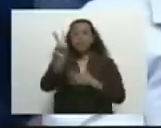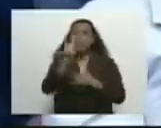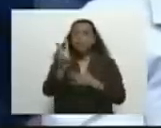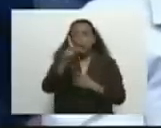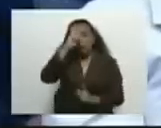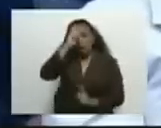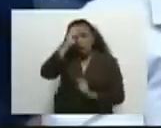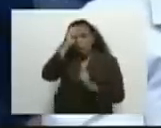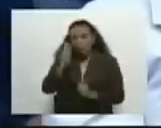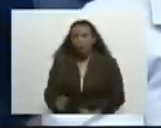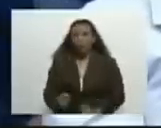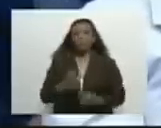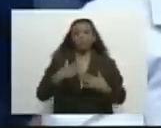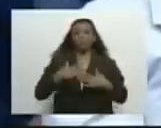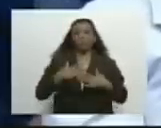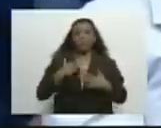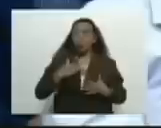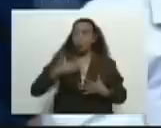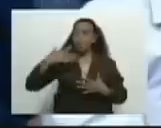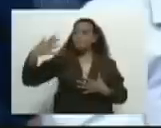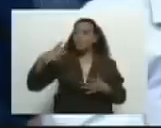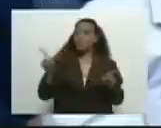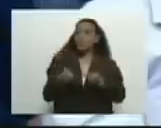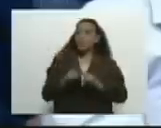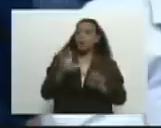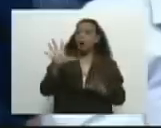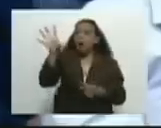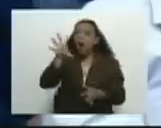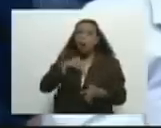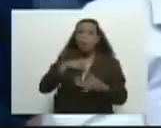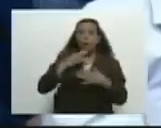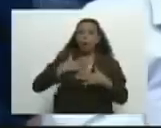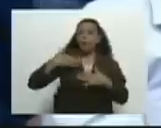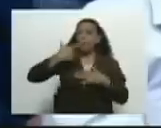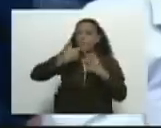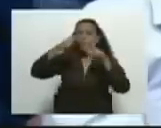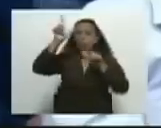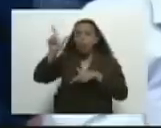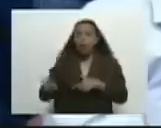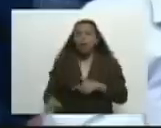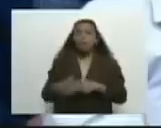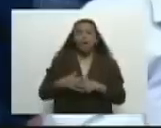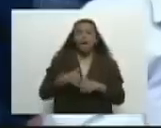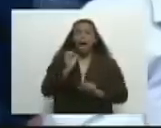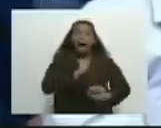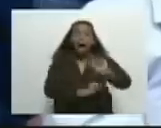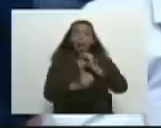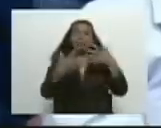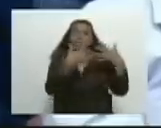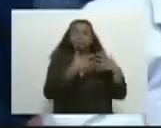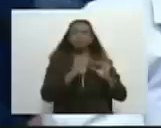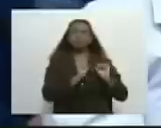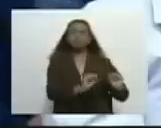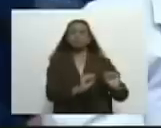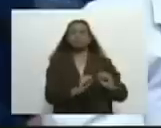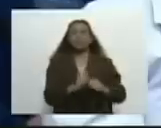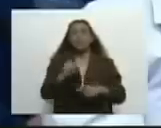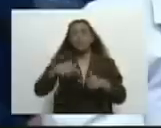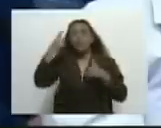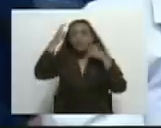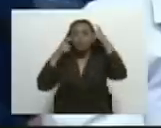honor y con el espíritu de Bolívar, el espíritu libertario, el espíritu antiimperialista de Bolívar y de